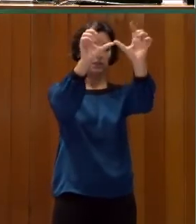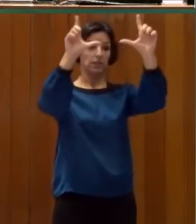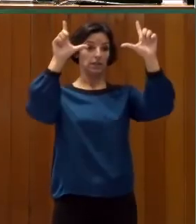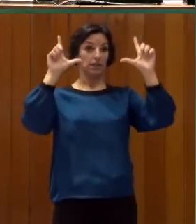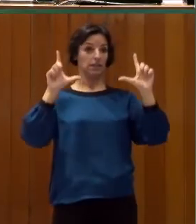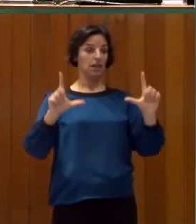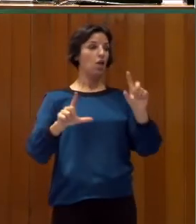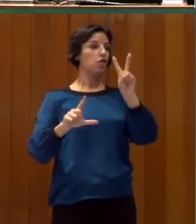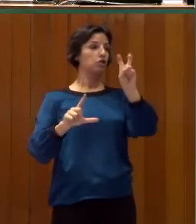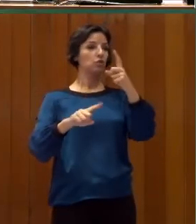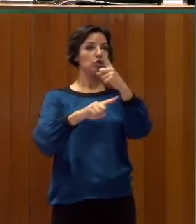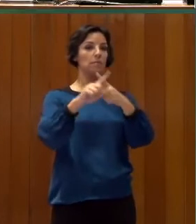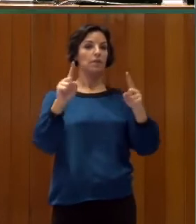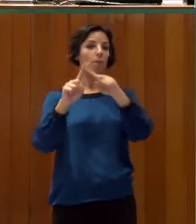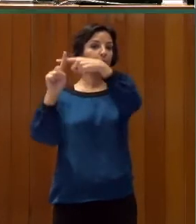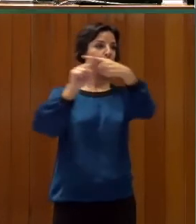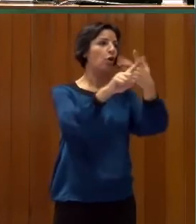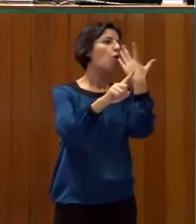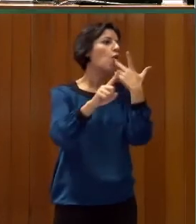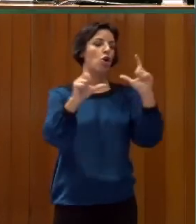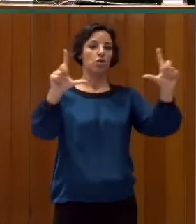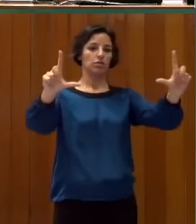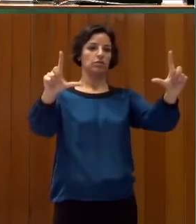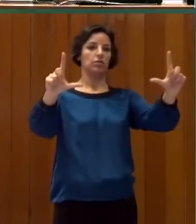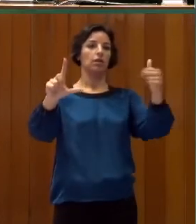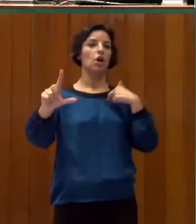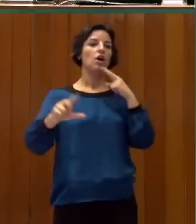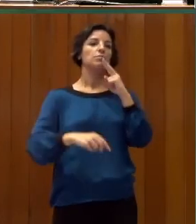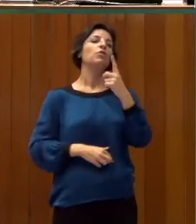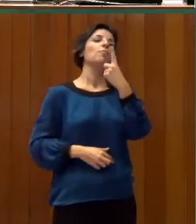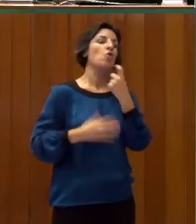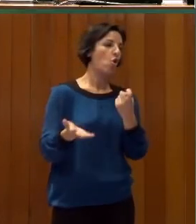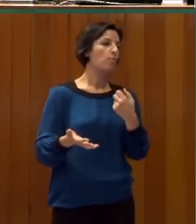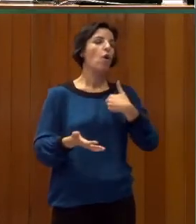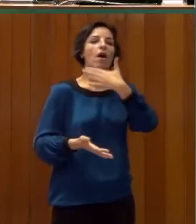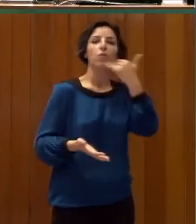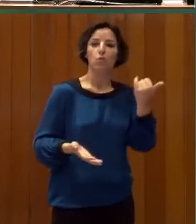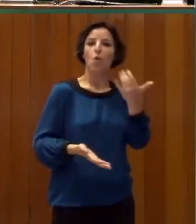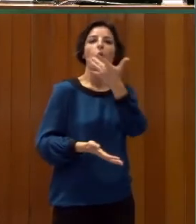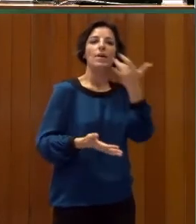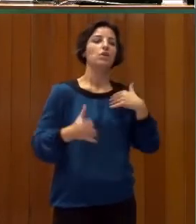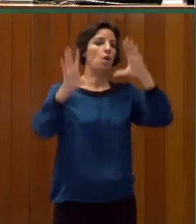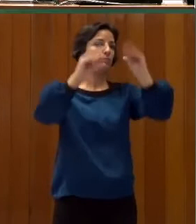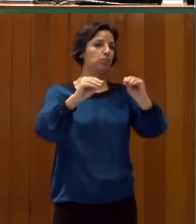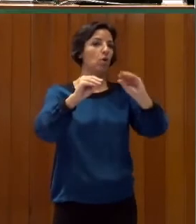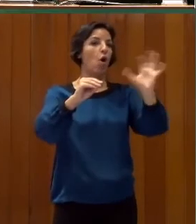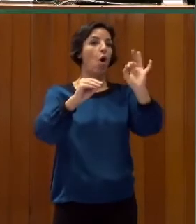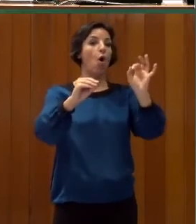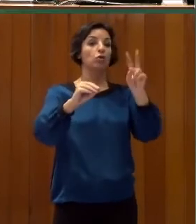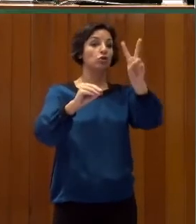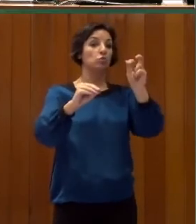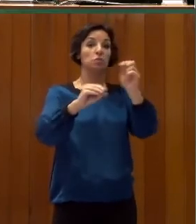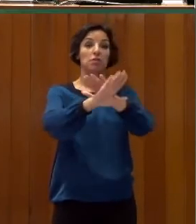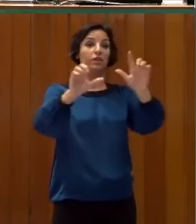milisegundos de estímulo, que también desaparece al responder o al finalizar el tiempo, punto